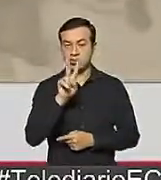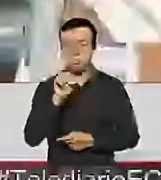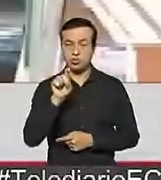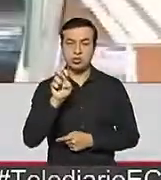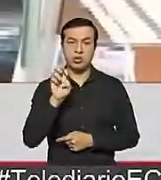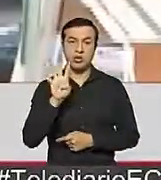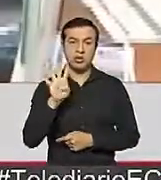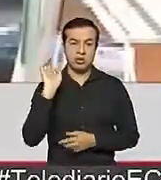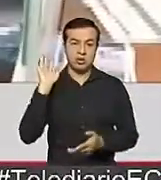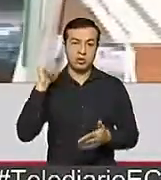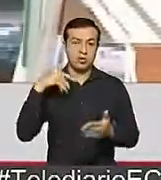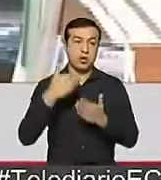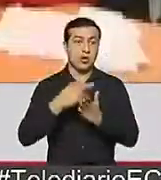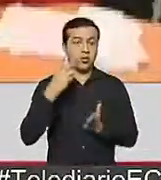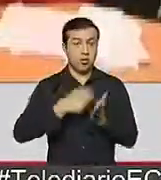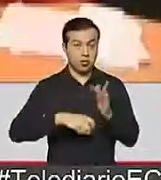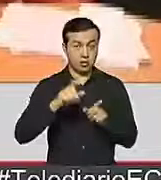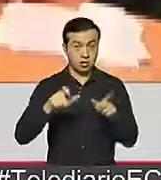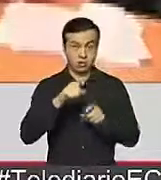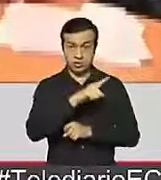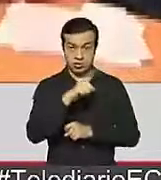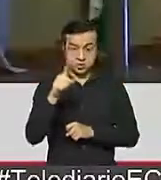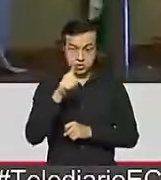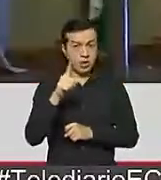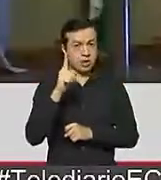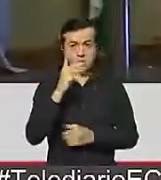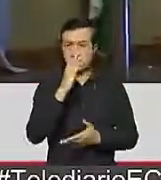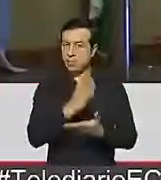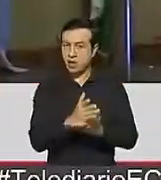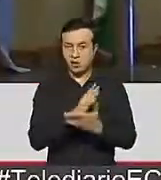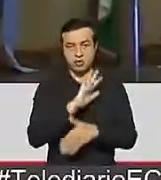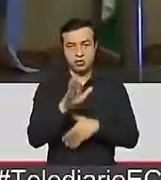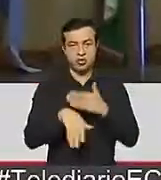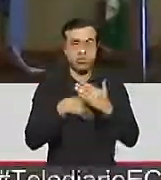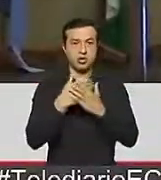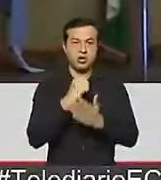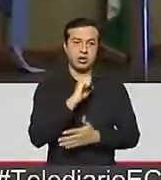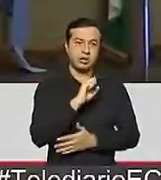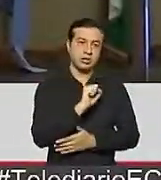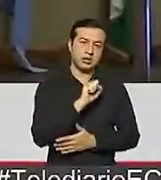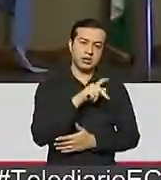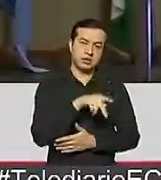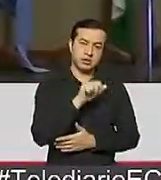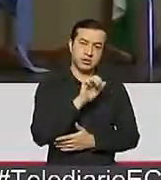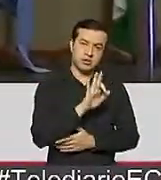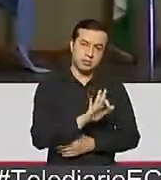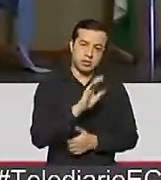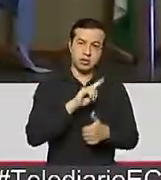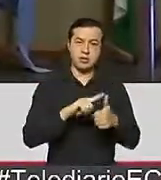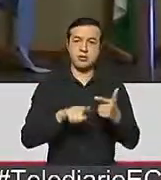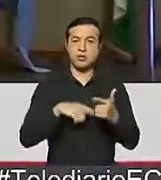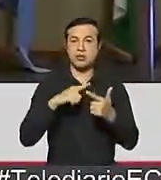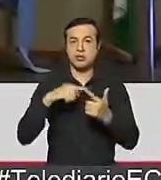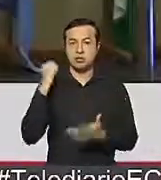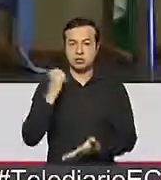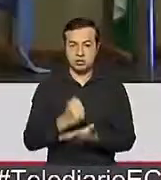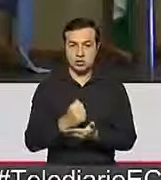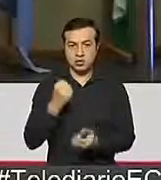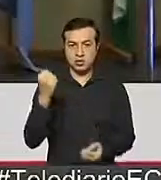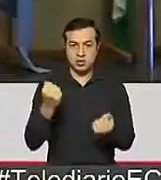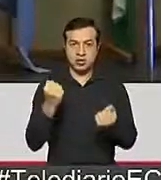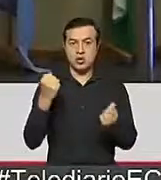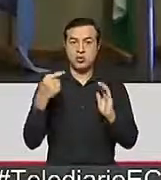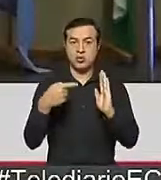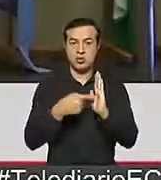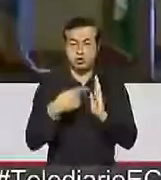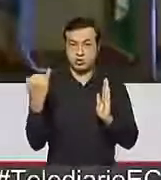de las multas que tenían pendientes los contribuyentes. Generados tanto por el SPAD como por la matriculación vehicular o el impuesto verde, que me